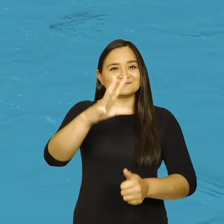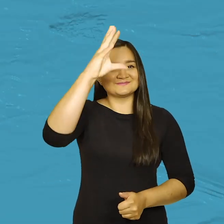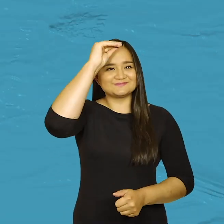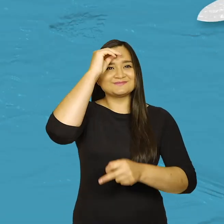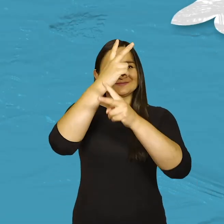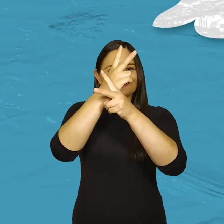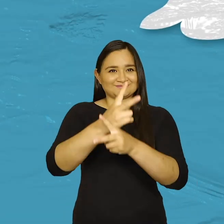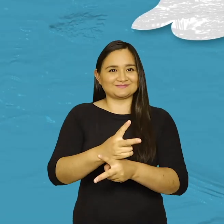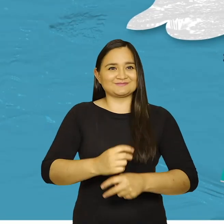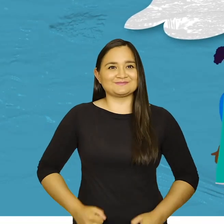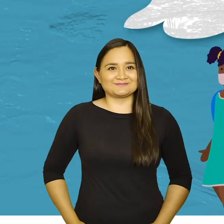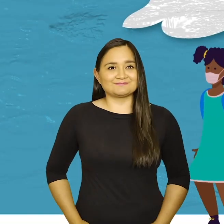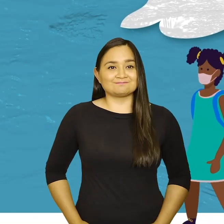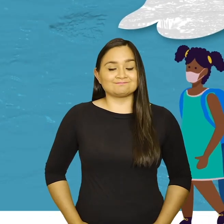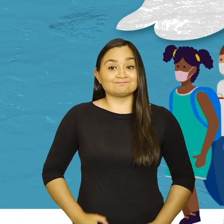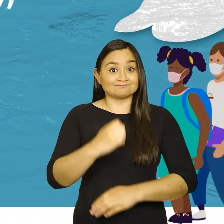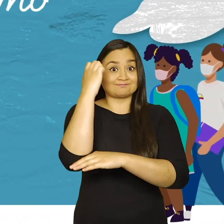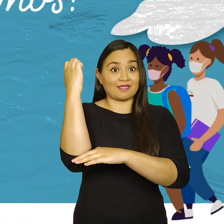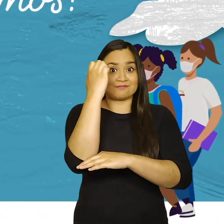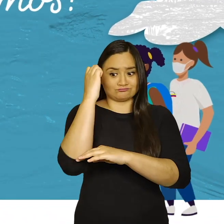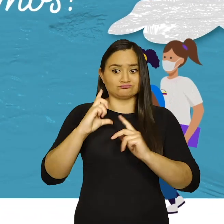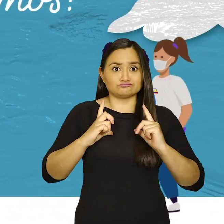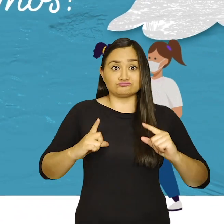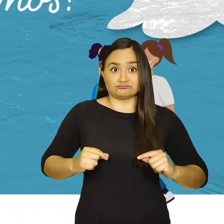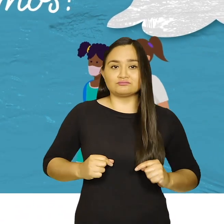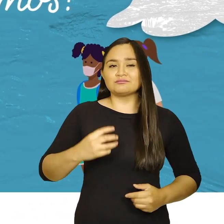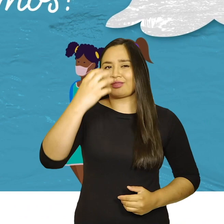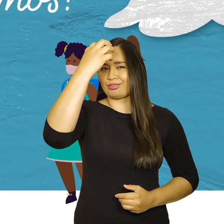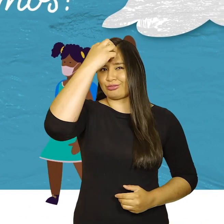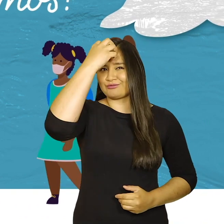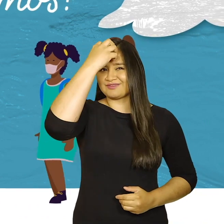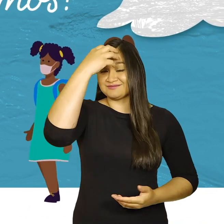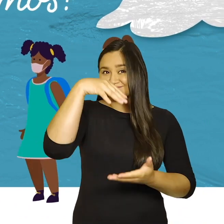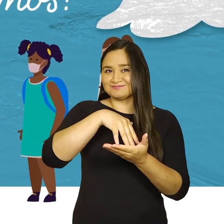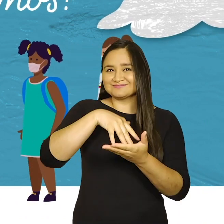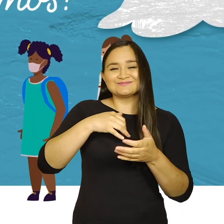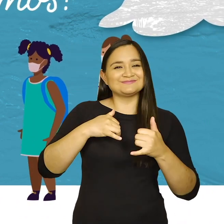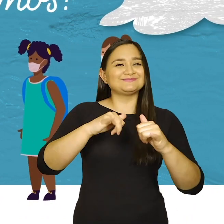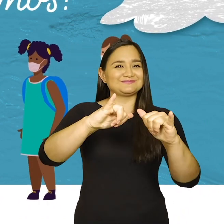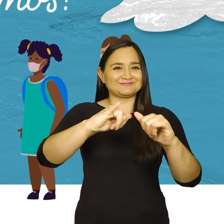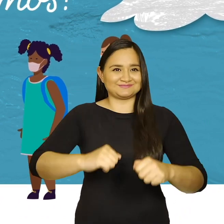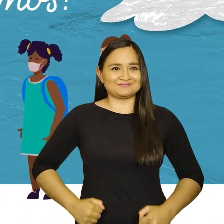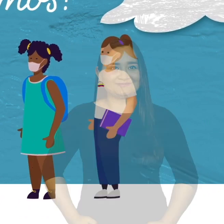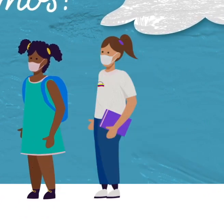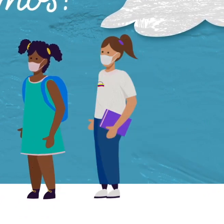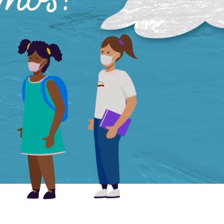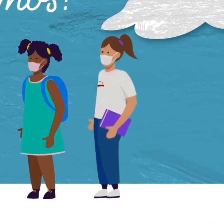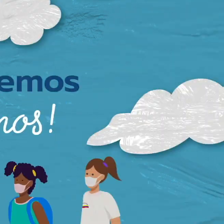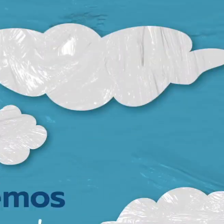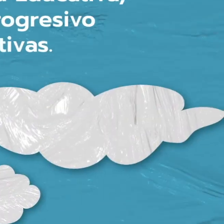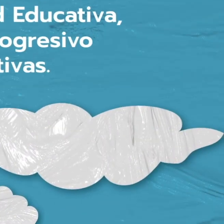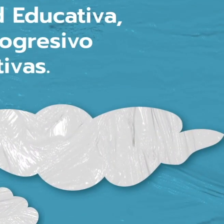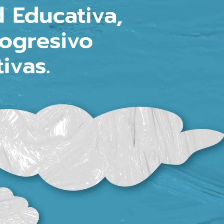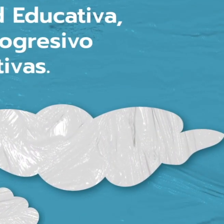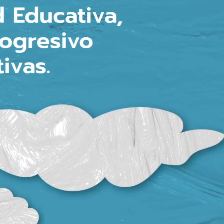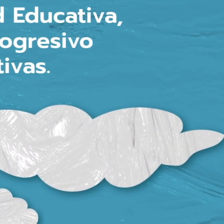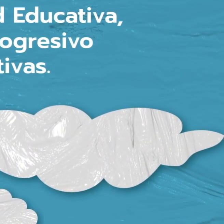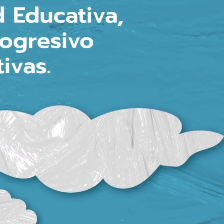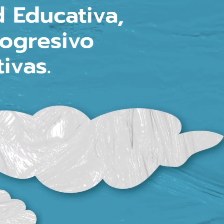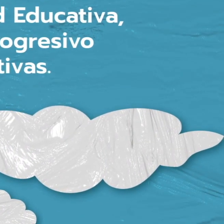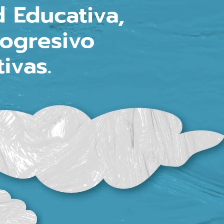Juntos aprendemos y nos cuidamos. Frente a la emergencia sanitaria, la educación continúa.